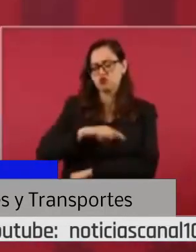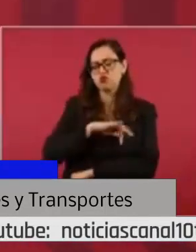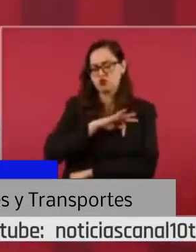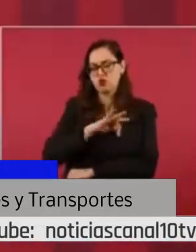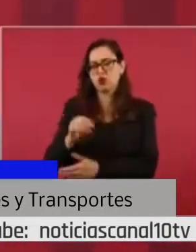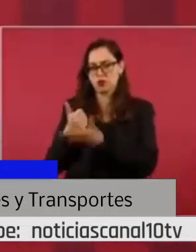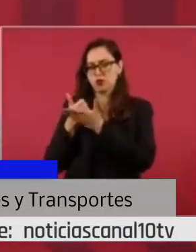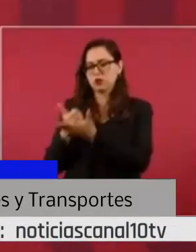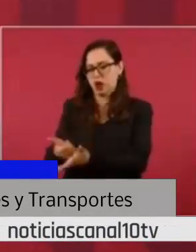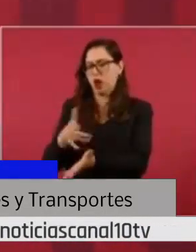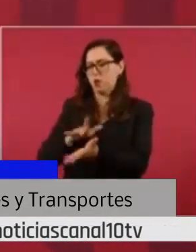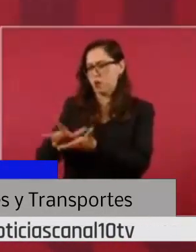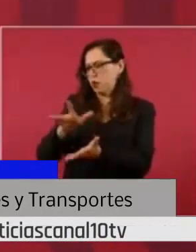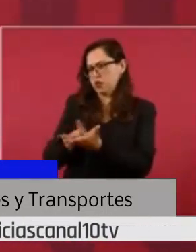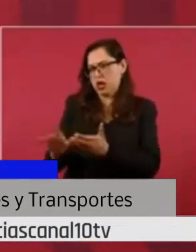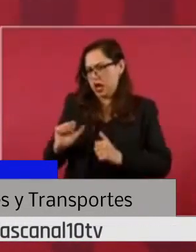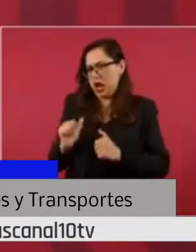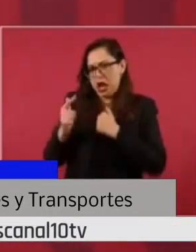poder hacer